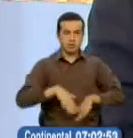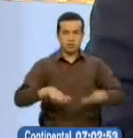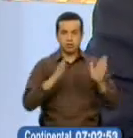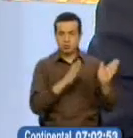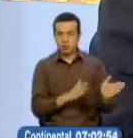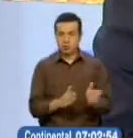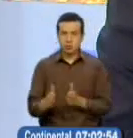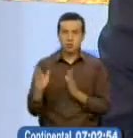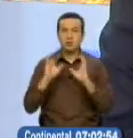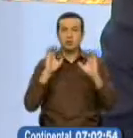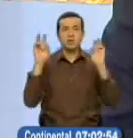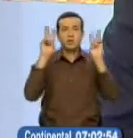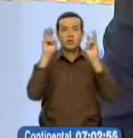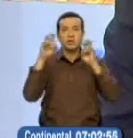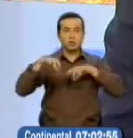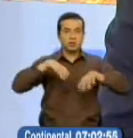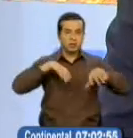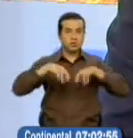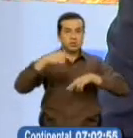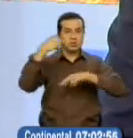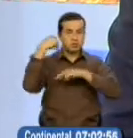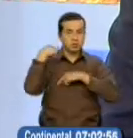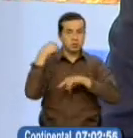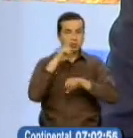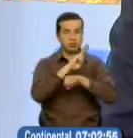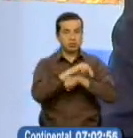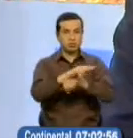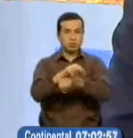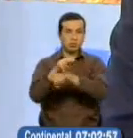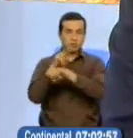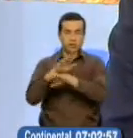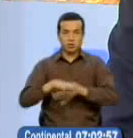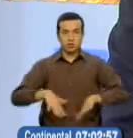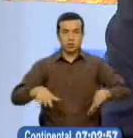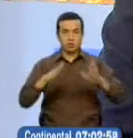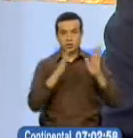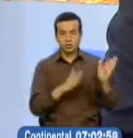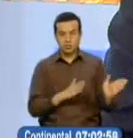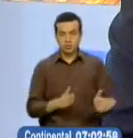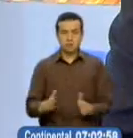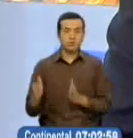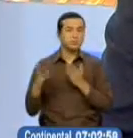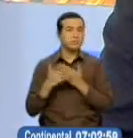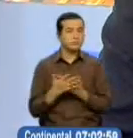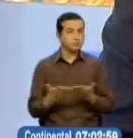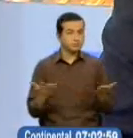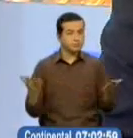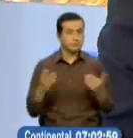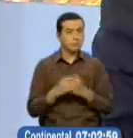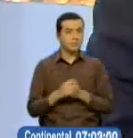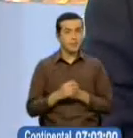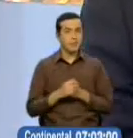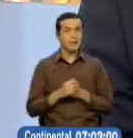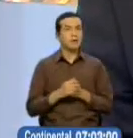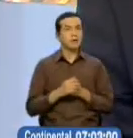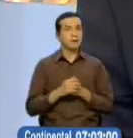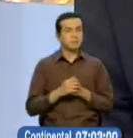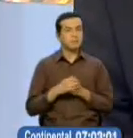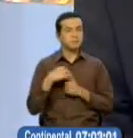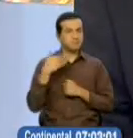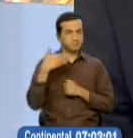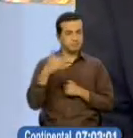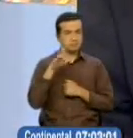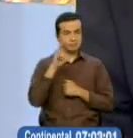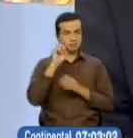Territorial, para hablar sobre las acciones a asumir desde la Superintendencia de Ordenamiento Territorial. Con ellos estaremos los